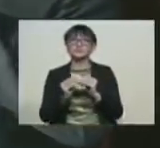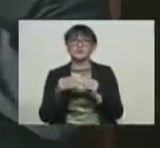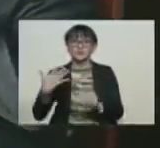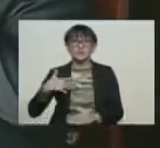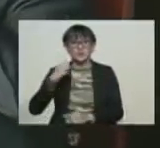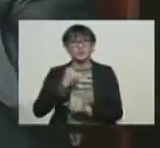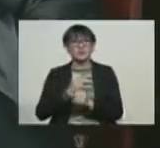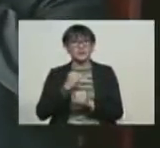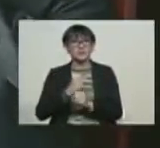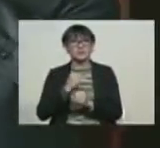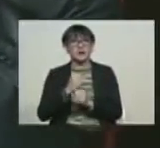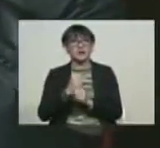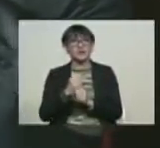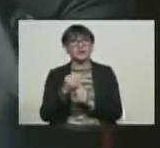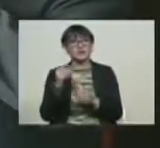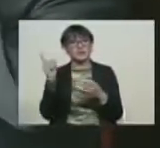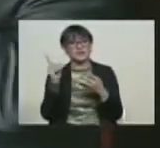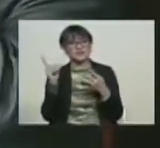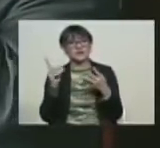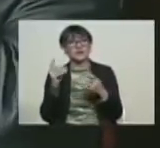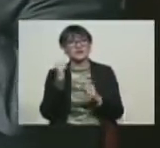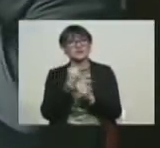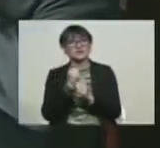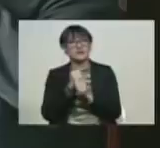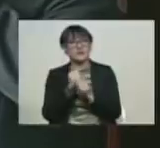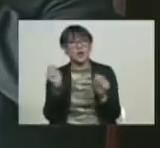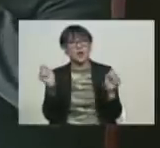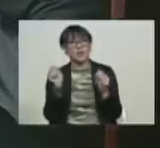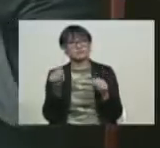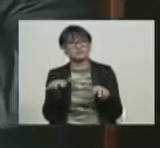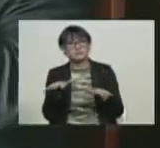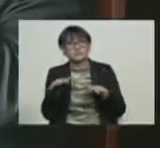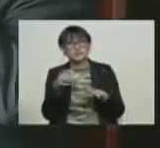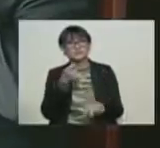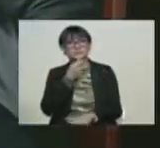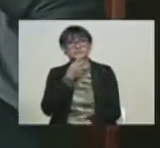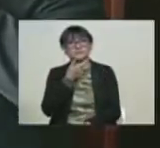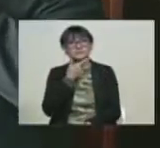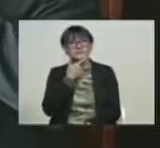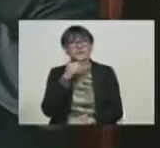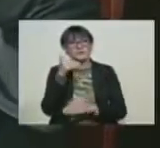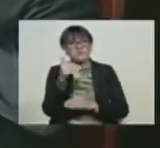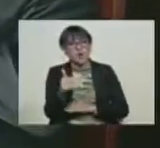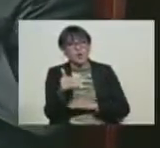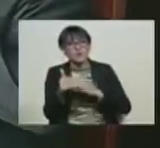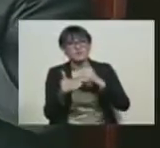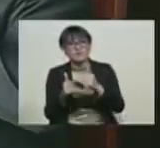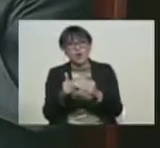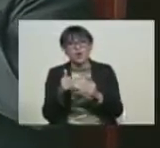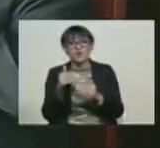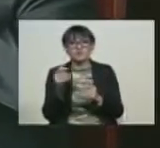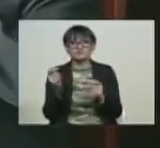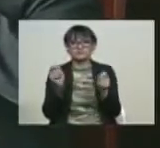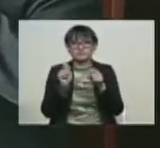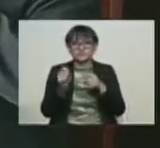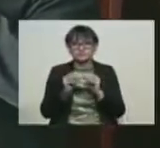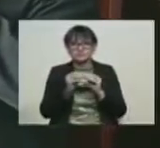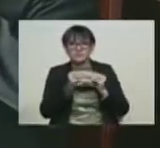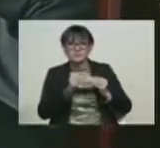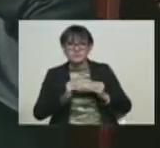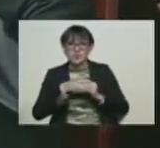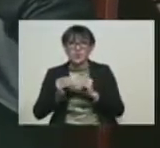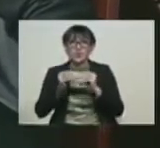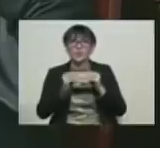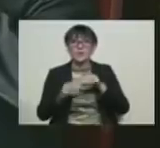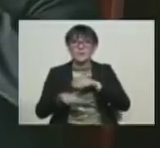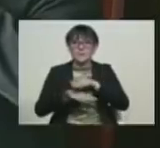trabajo, detalles, una obra artística que se fue esculpiendo nuevamente, se fue reconstruyendo